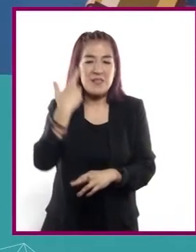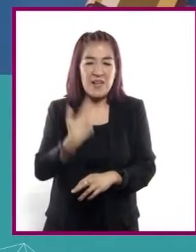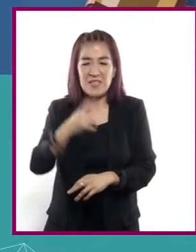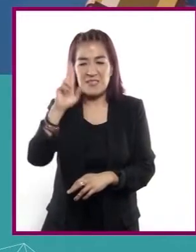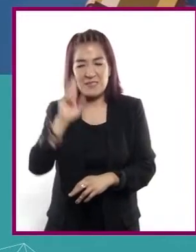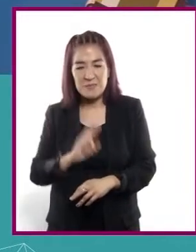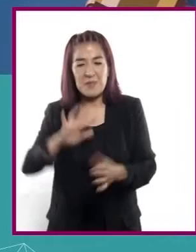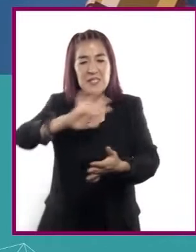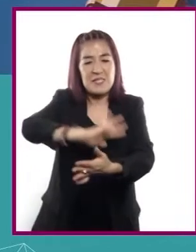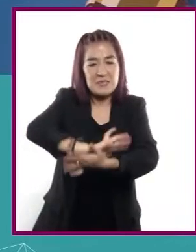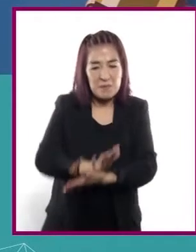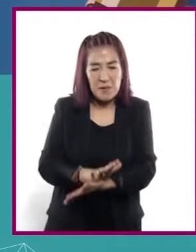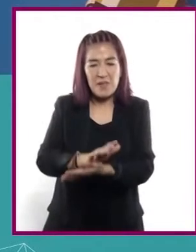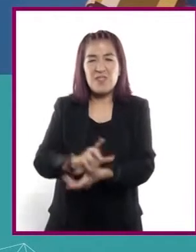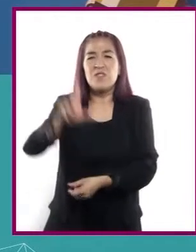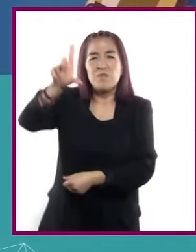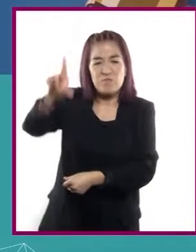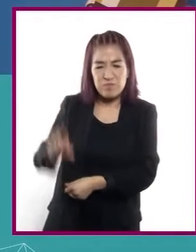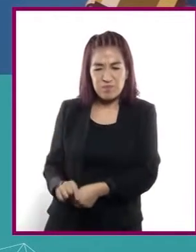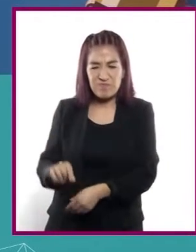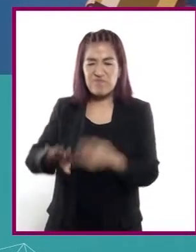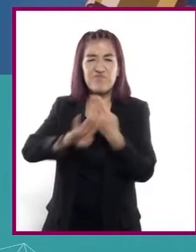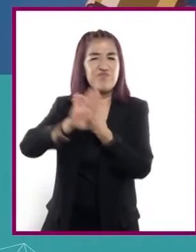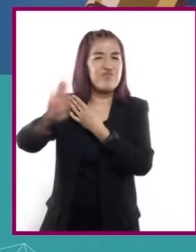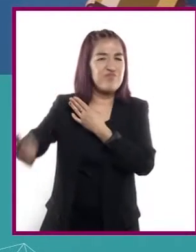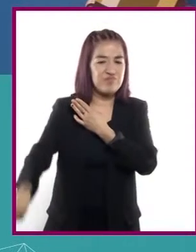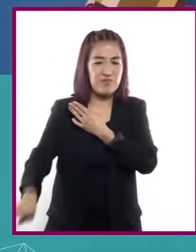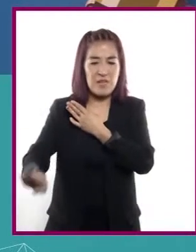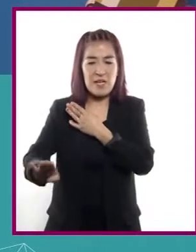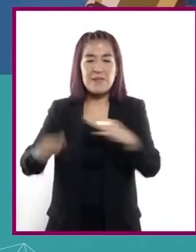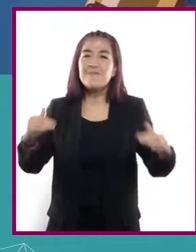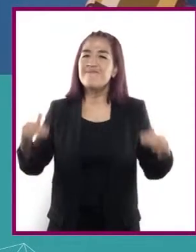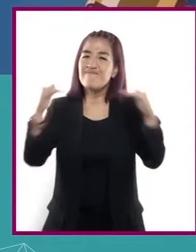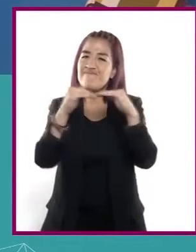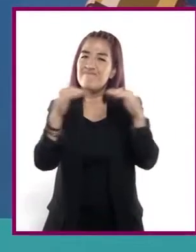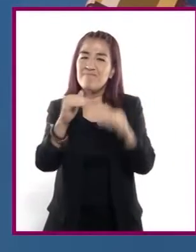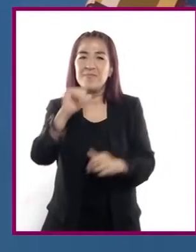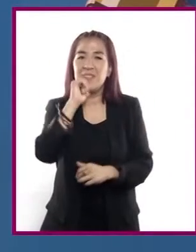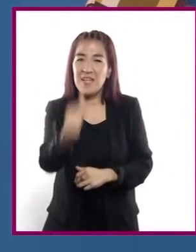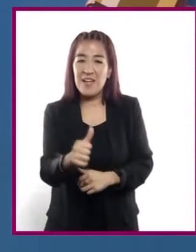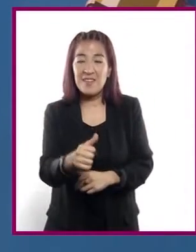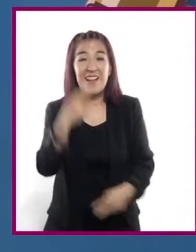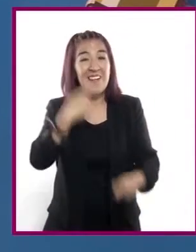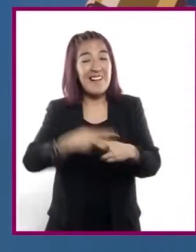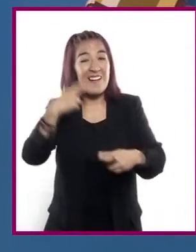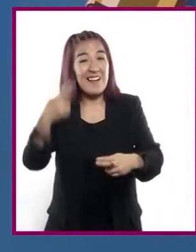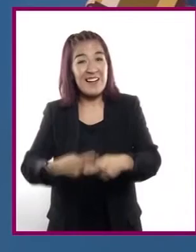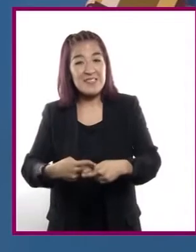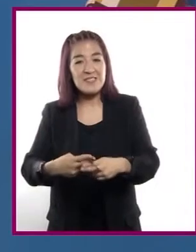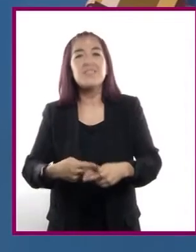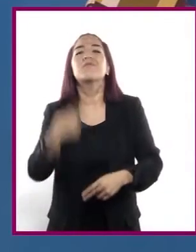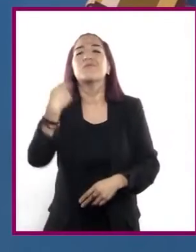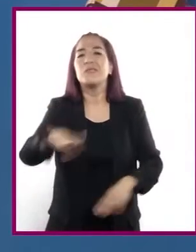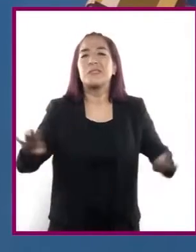discriminación, marginación, exclusión, desigualdad, hasta alcanzar